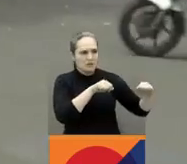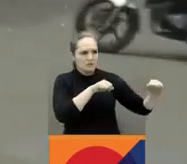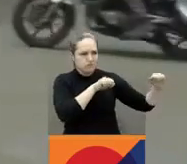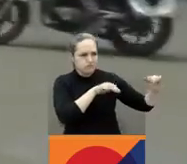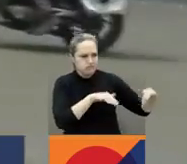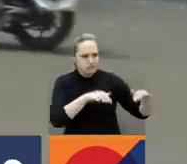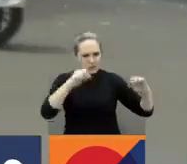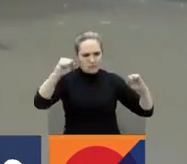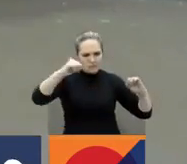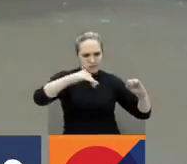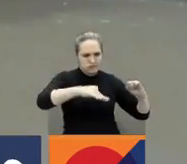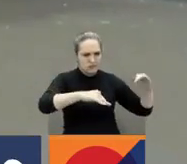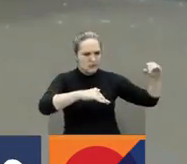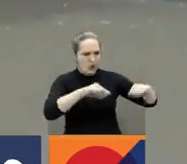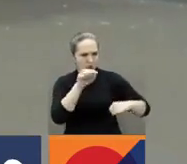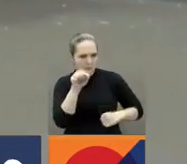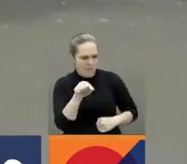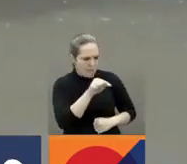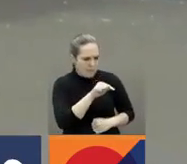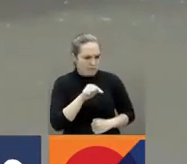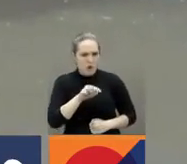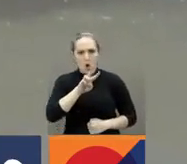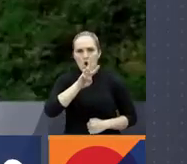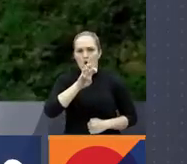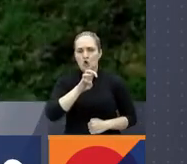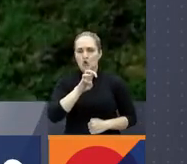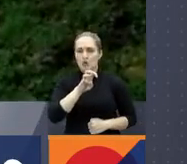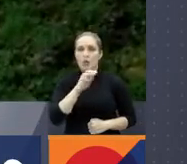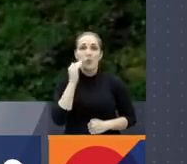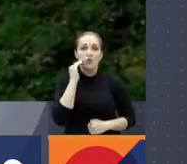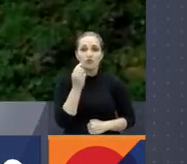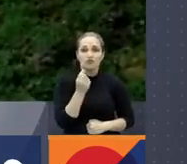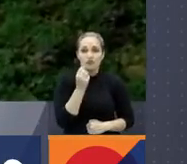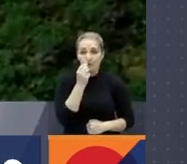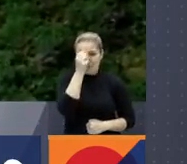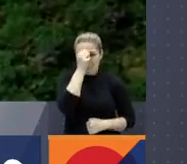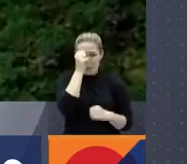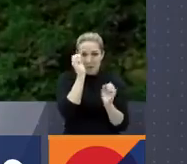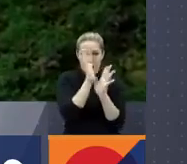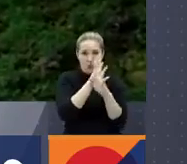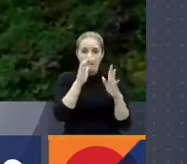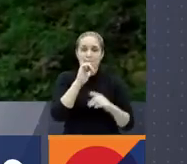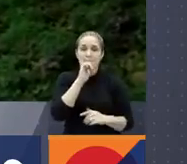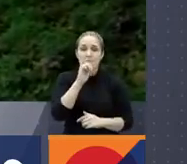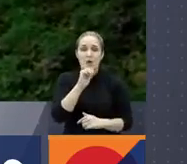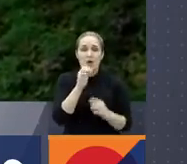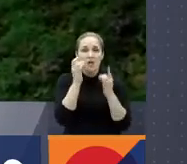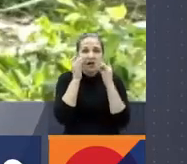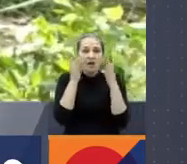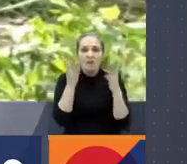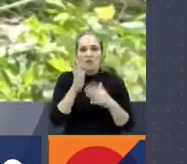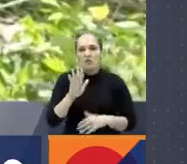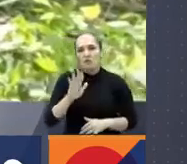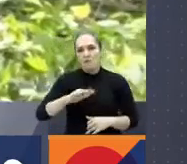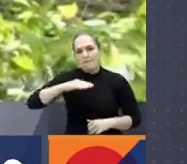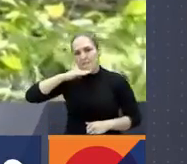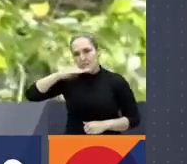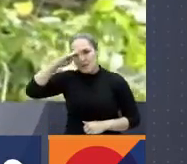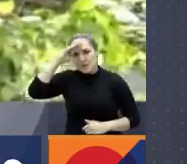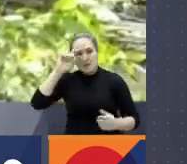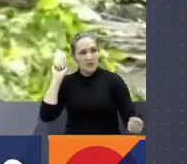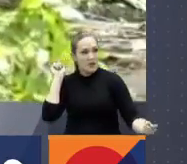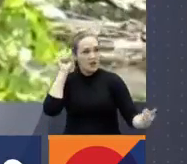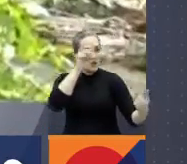masa en la madrugada de este domingo. El más grave sucedió en la altura de la autopista Medellín-Bogotá en el municipio de San Luis,